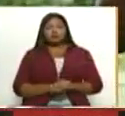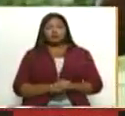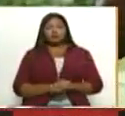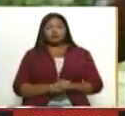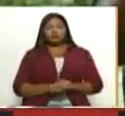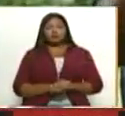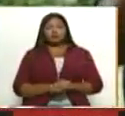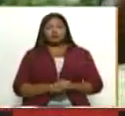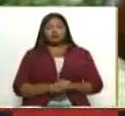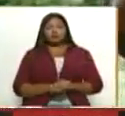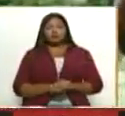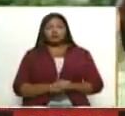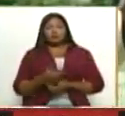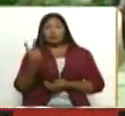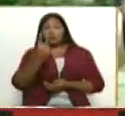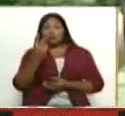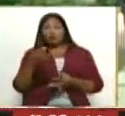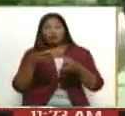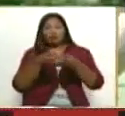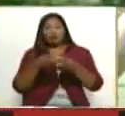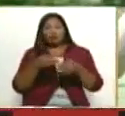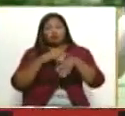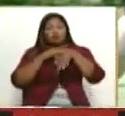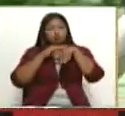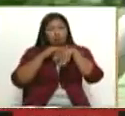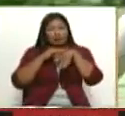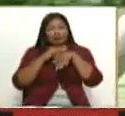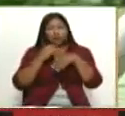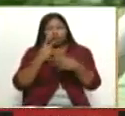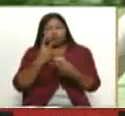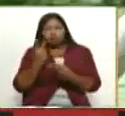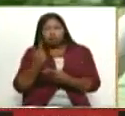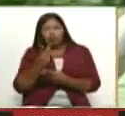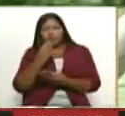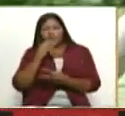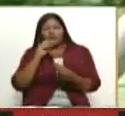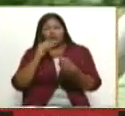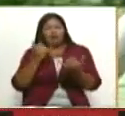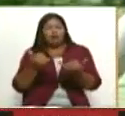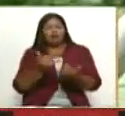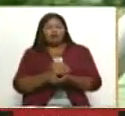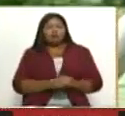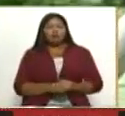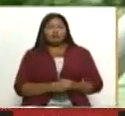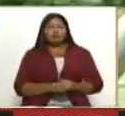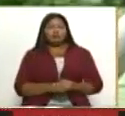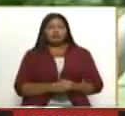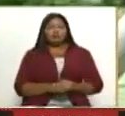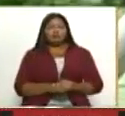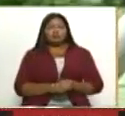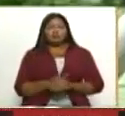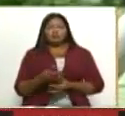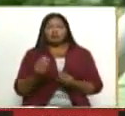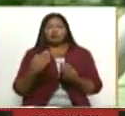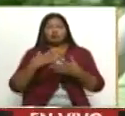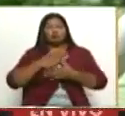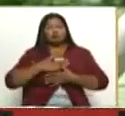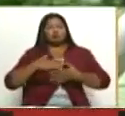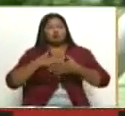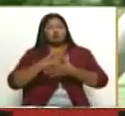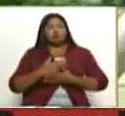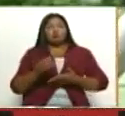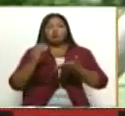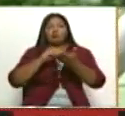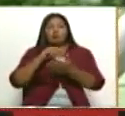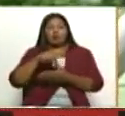Para las dos delegaciones, y me tomo un poco la vocería de ambas, es muy satisfactorio regresar